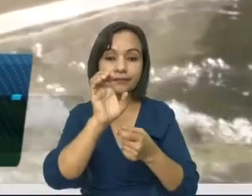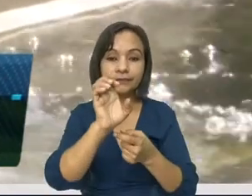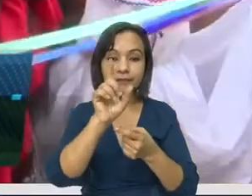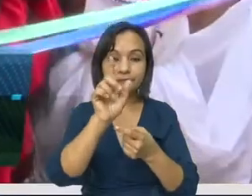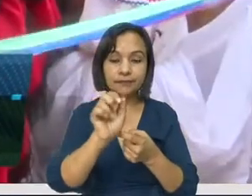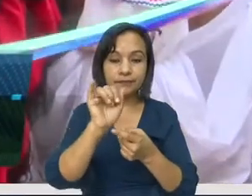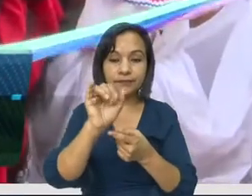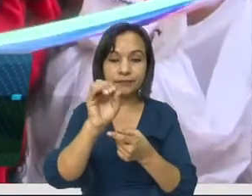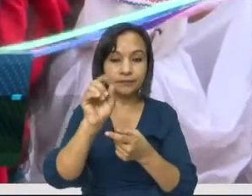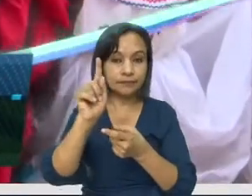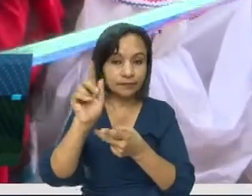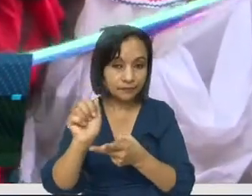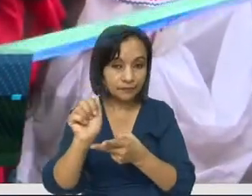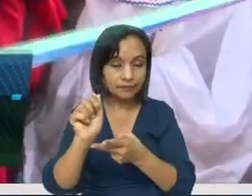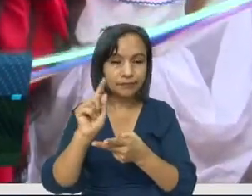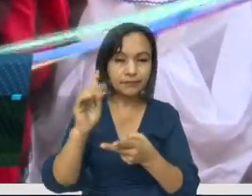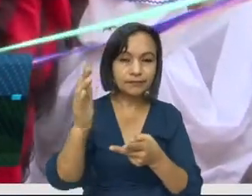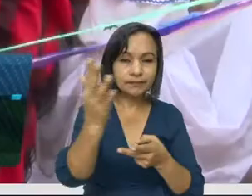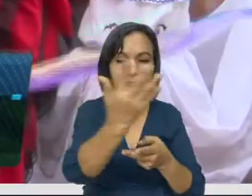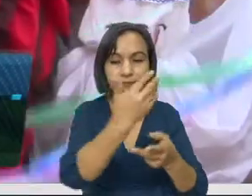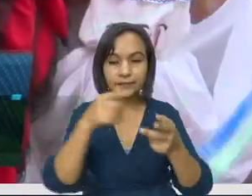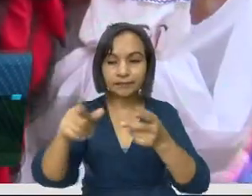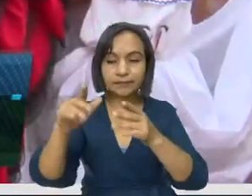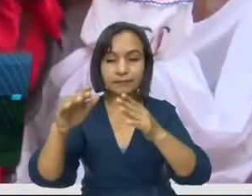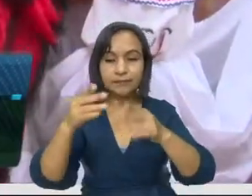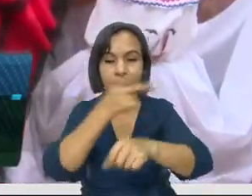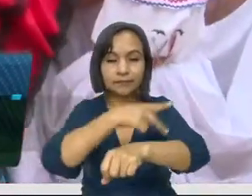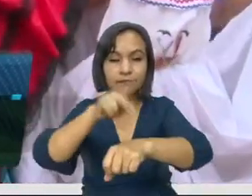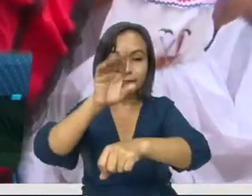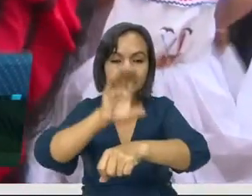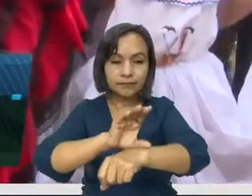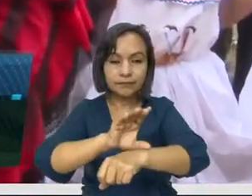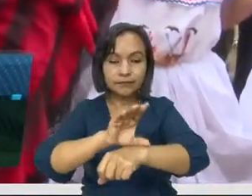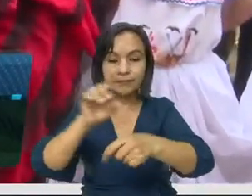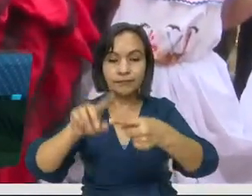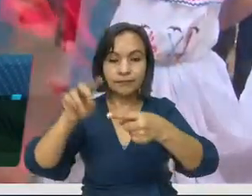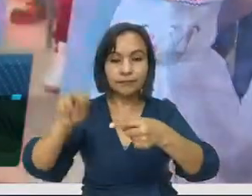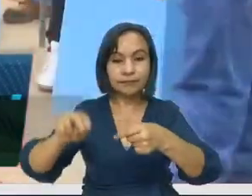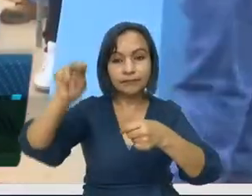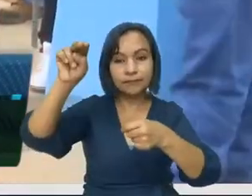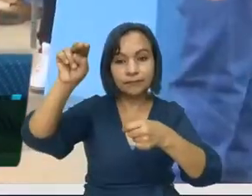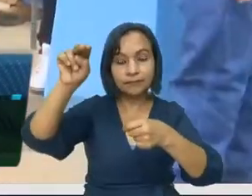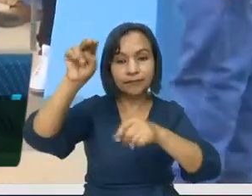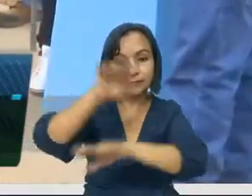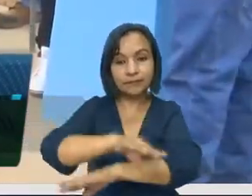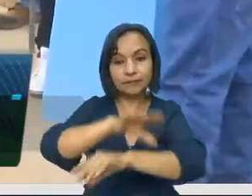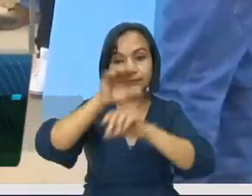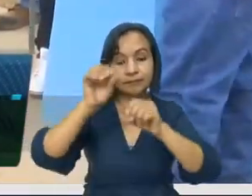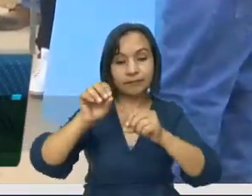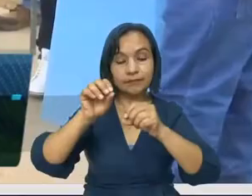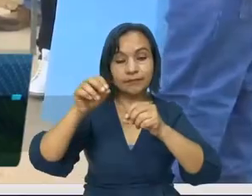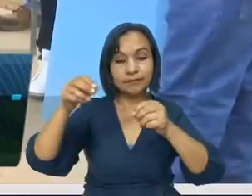IOTA nos dimos cuenta que todas esas comunidades de Puerto Cabeza y la parte norte de Jinotega y